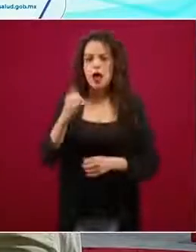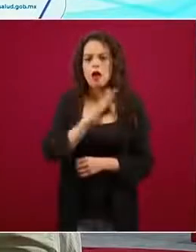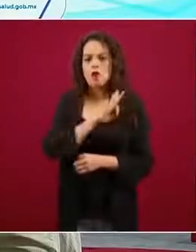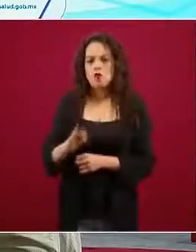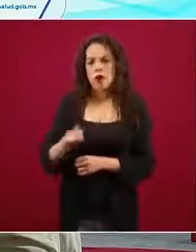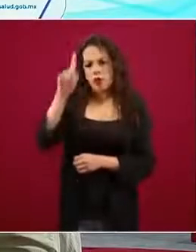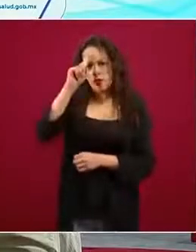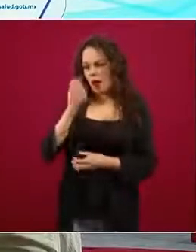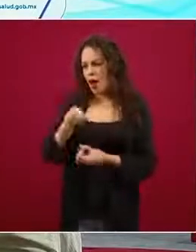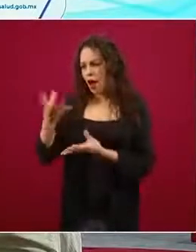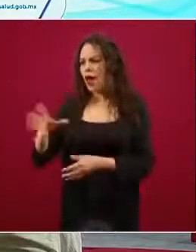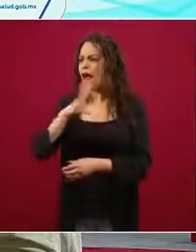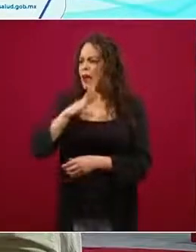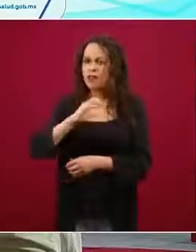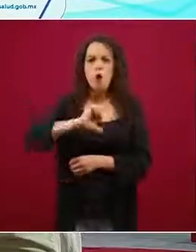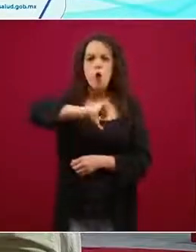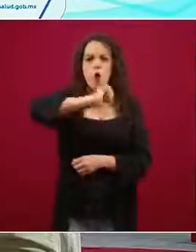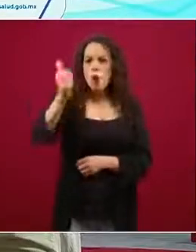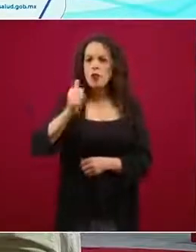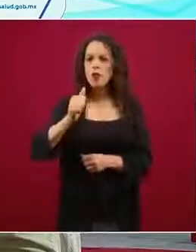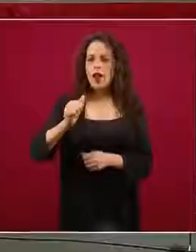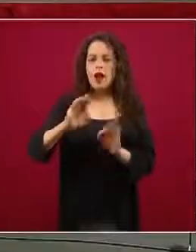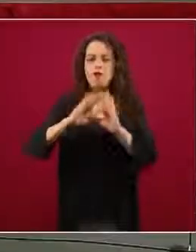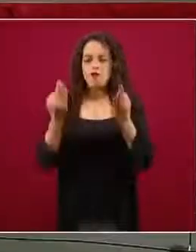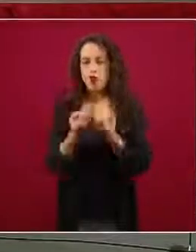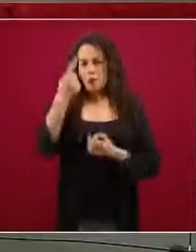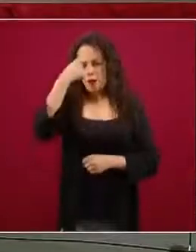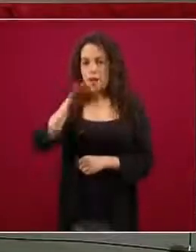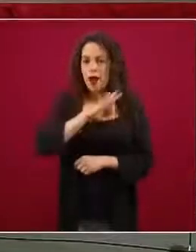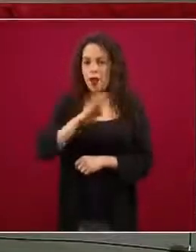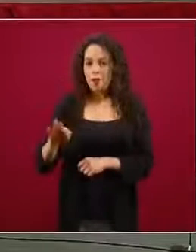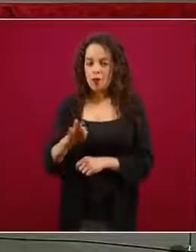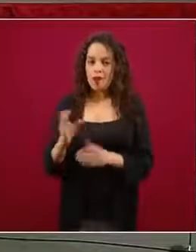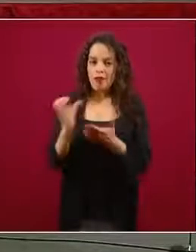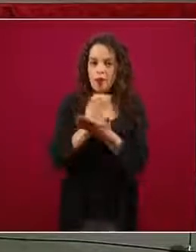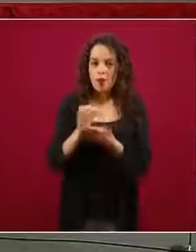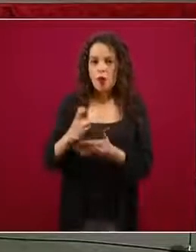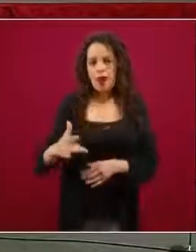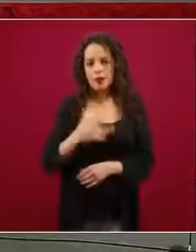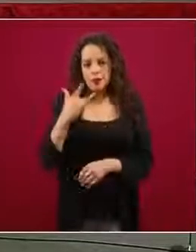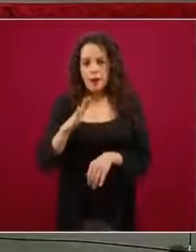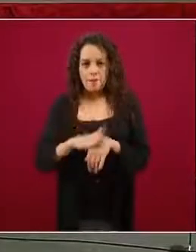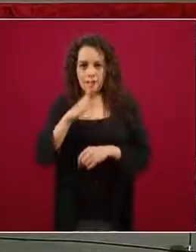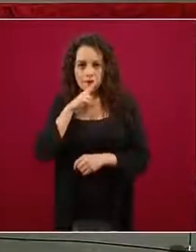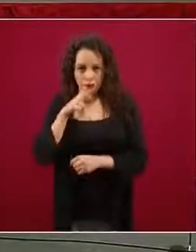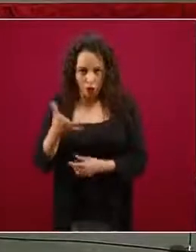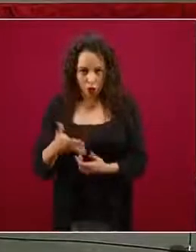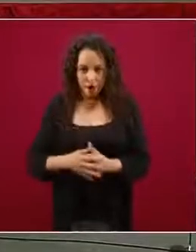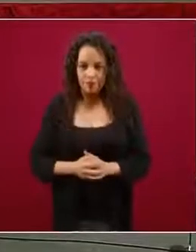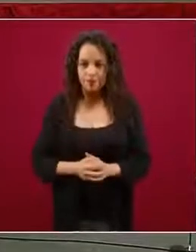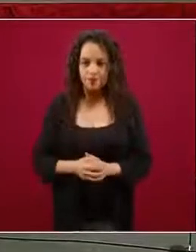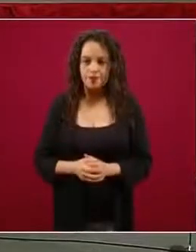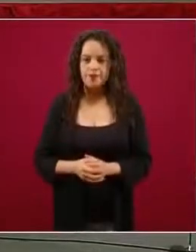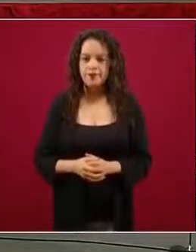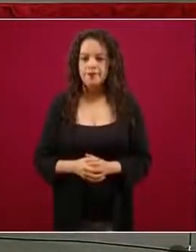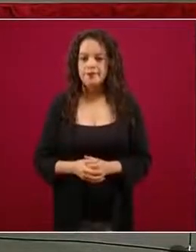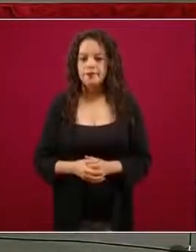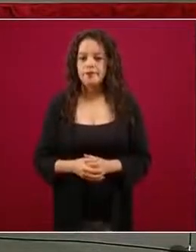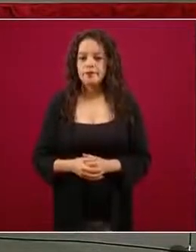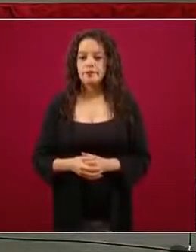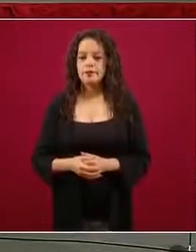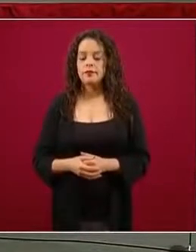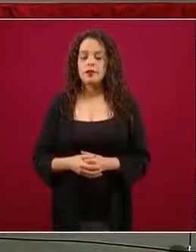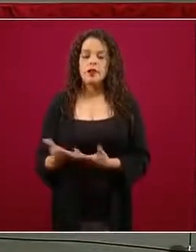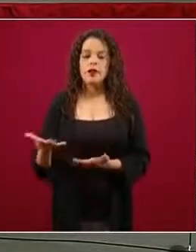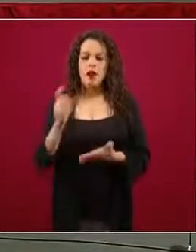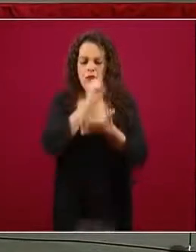poder subsanar esta situación. Y con respecto a los cuidadores, se han visto en algunos artículos